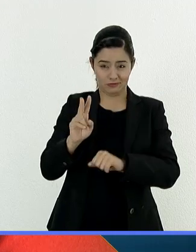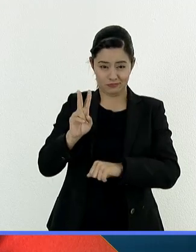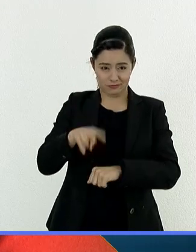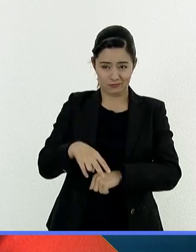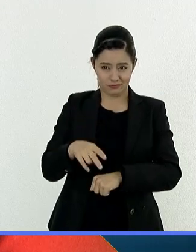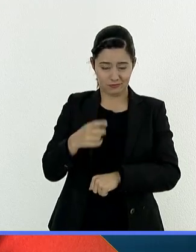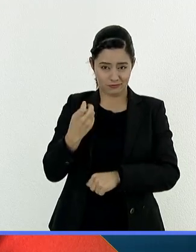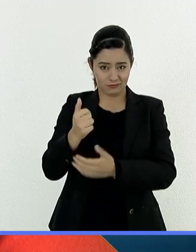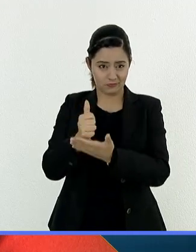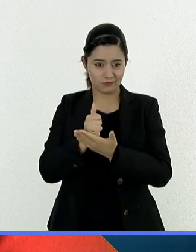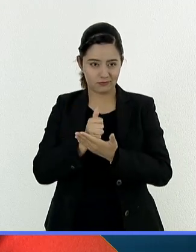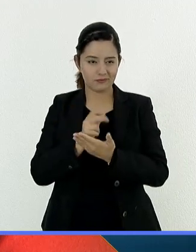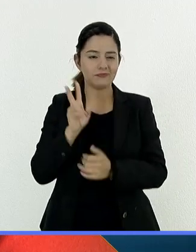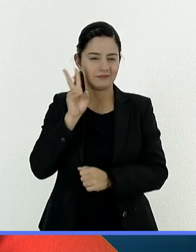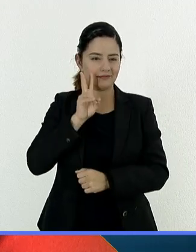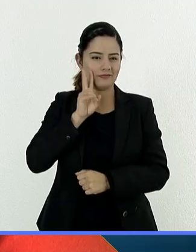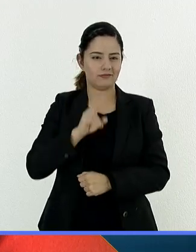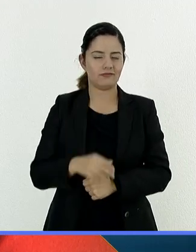veamos